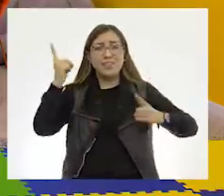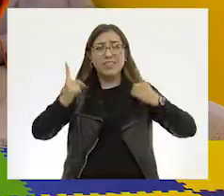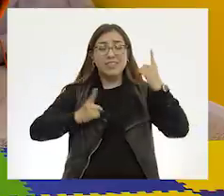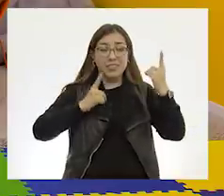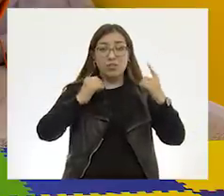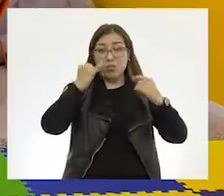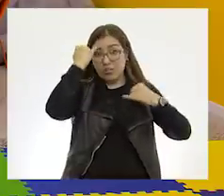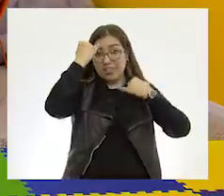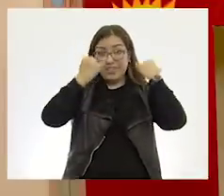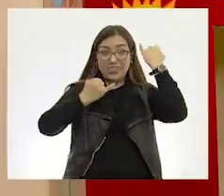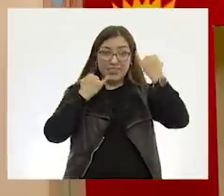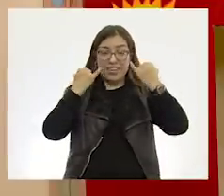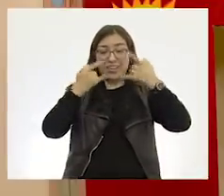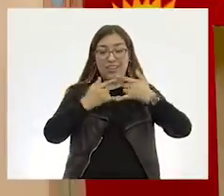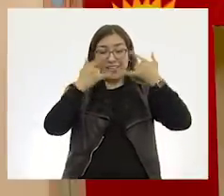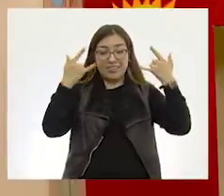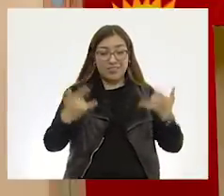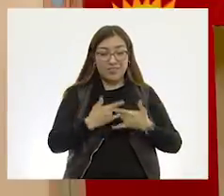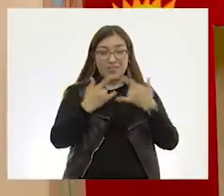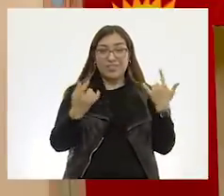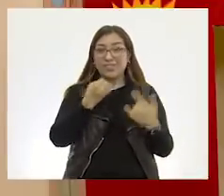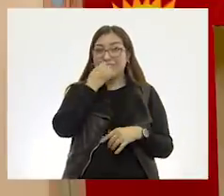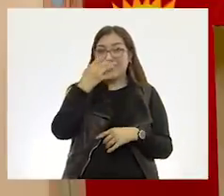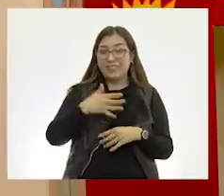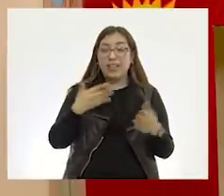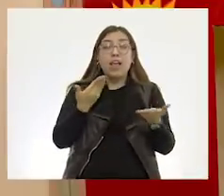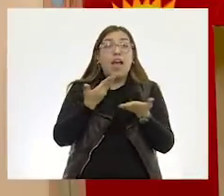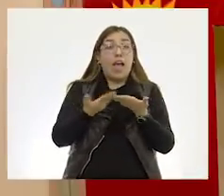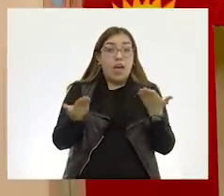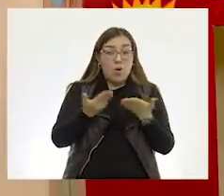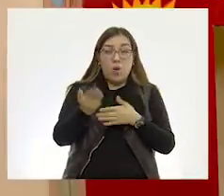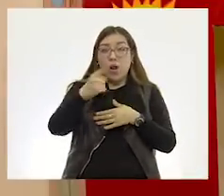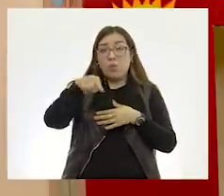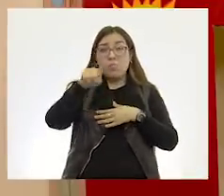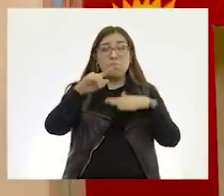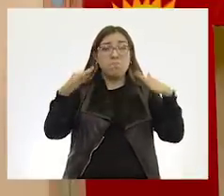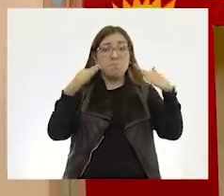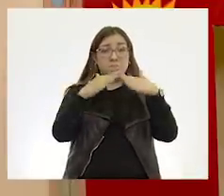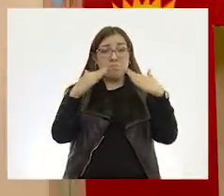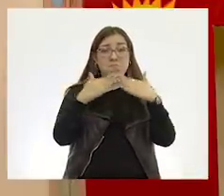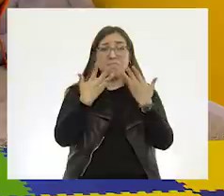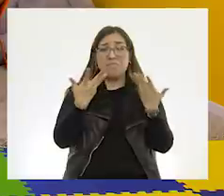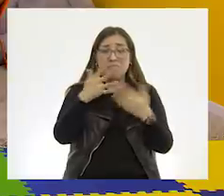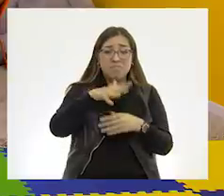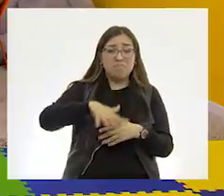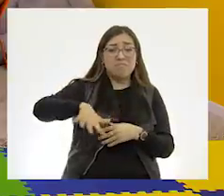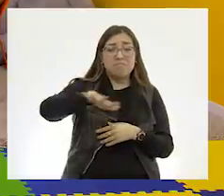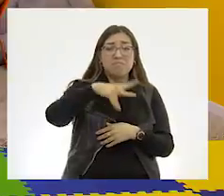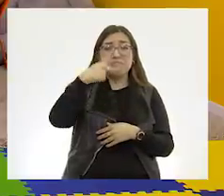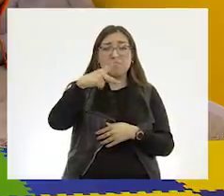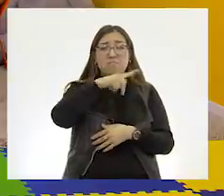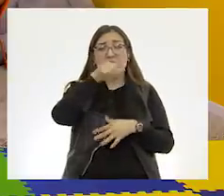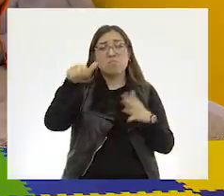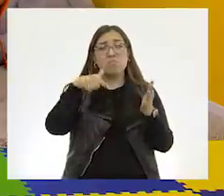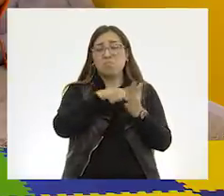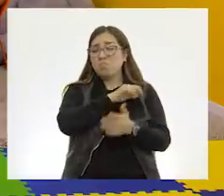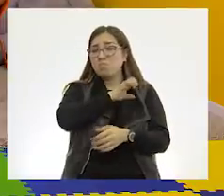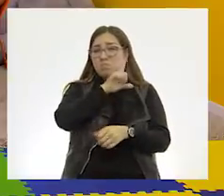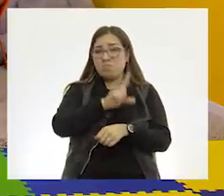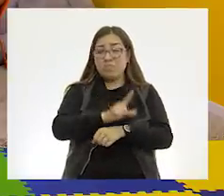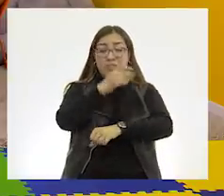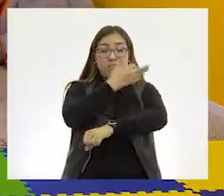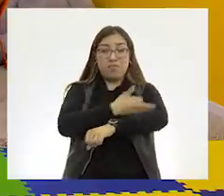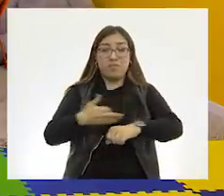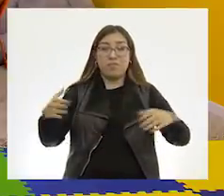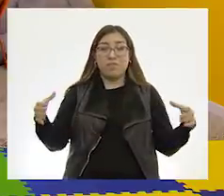historias fantásticas. Ahora en casa, armen su propio espacio teatral. En familia,